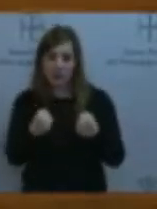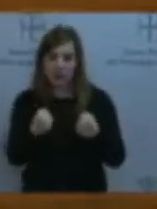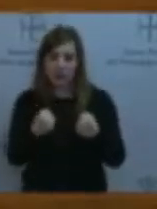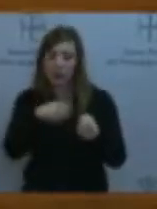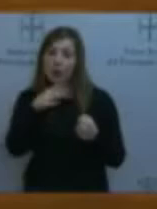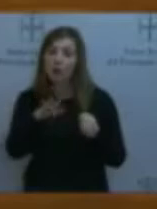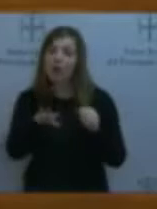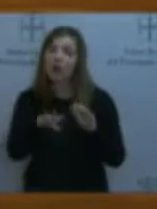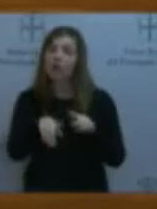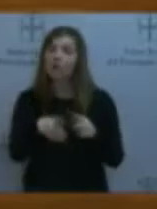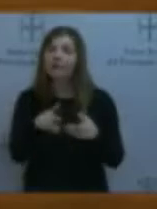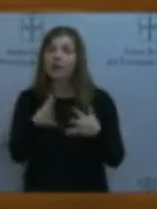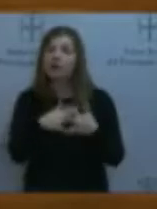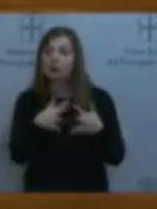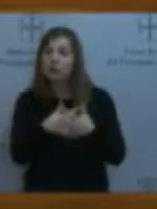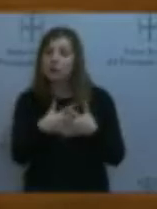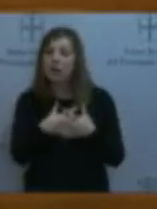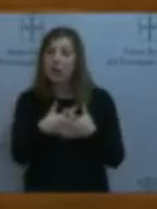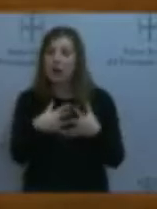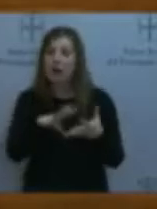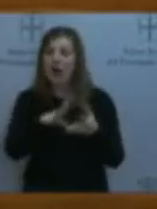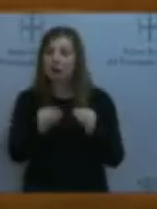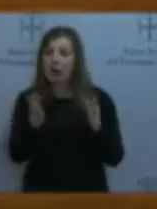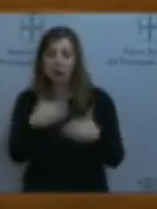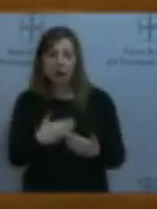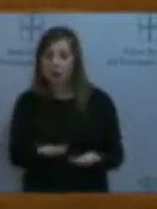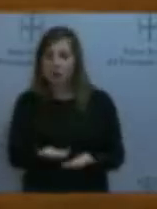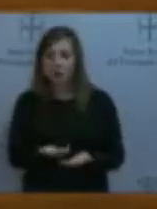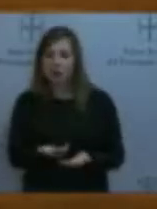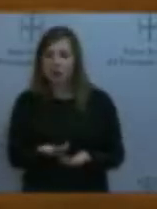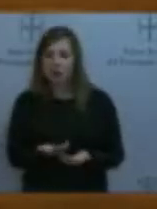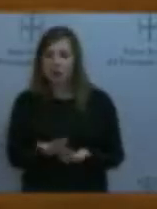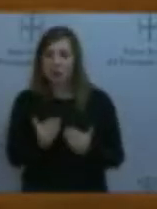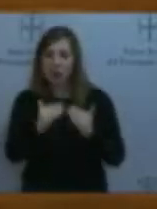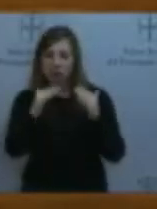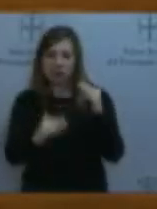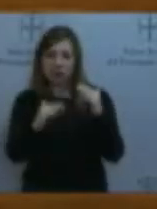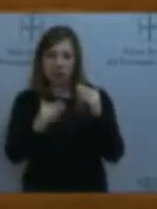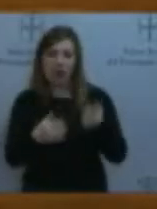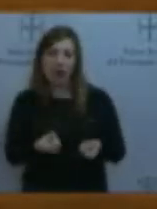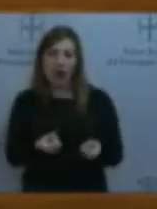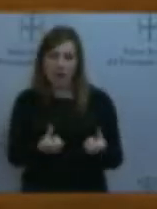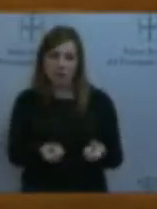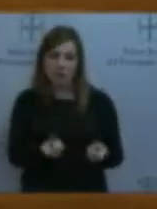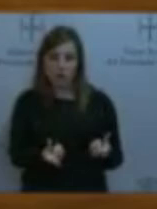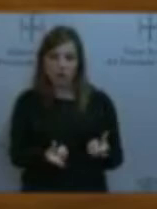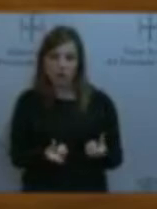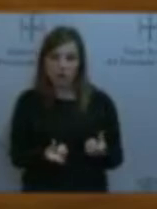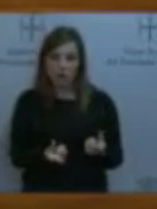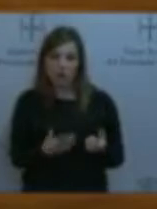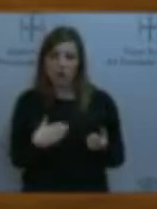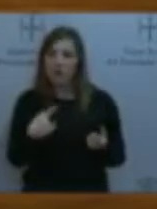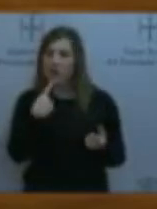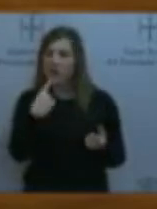una estructura desajustada, desequilibrada de gasto, Es decir, no